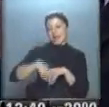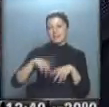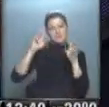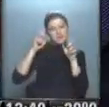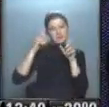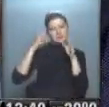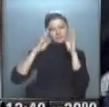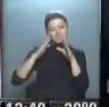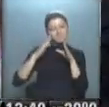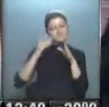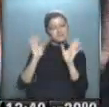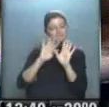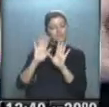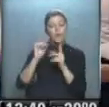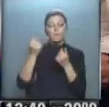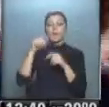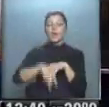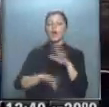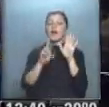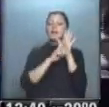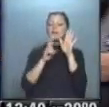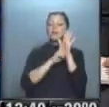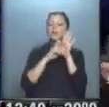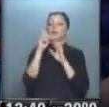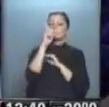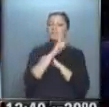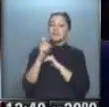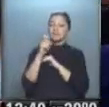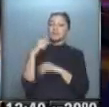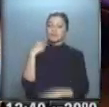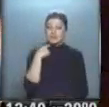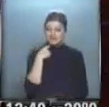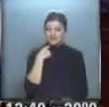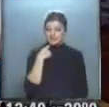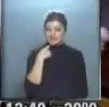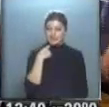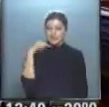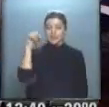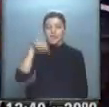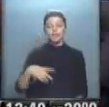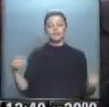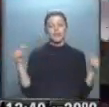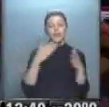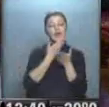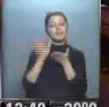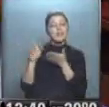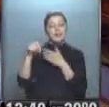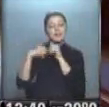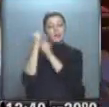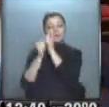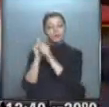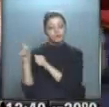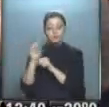debe referirse que la resolución 113, y esto es una cuestión terminológica, no rechaza la fusión. Lo que había era